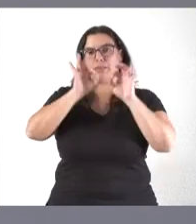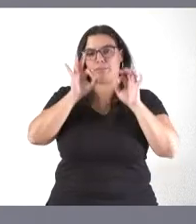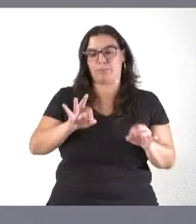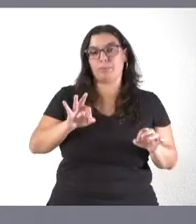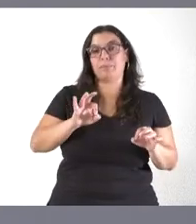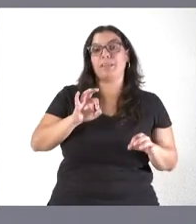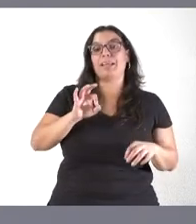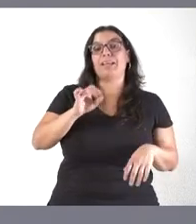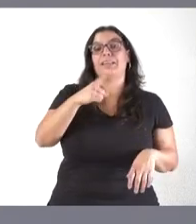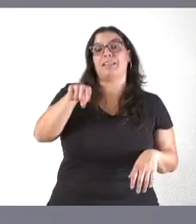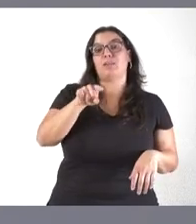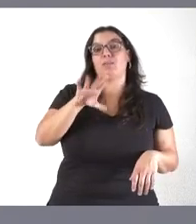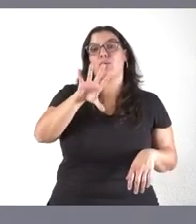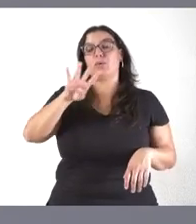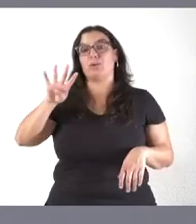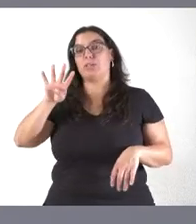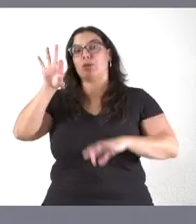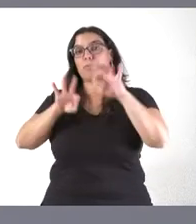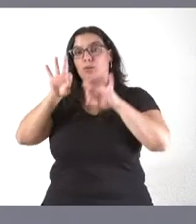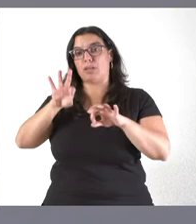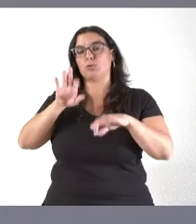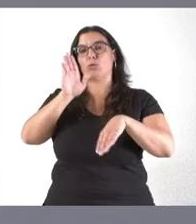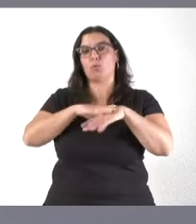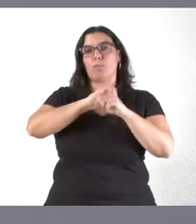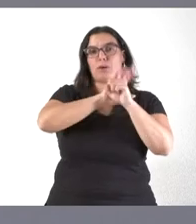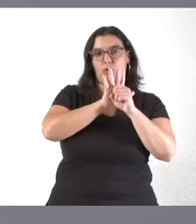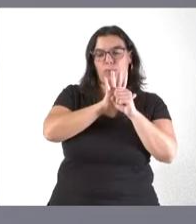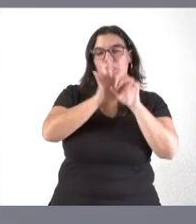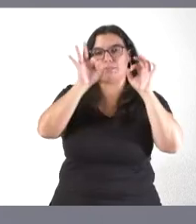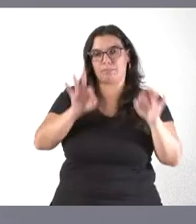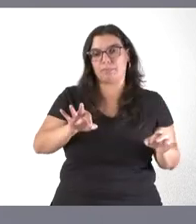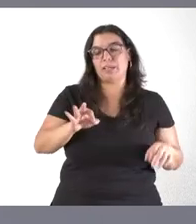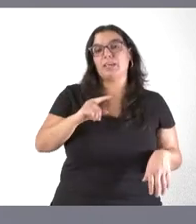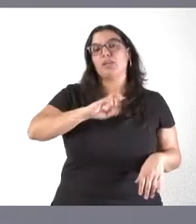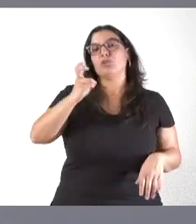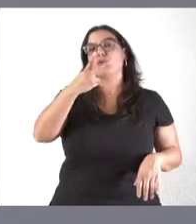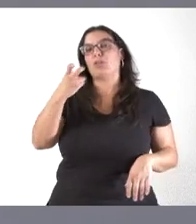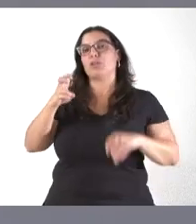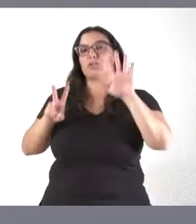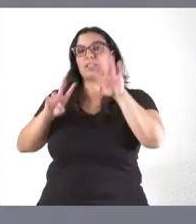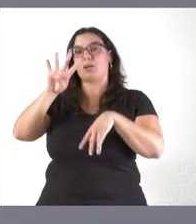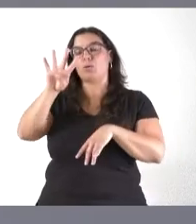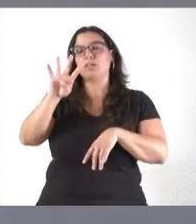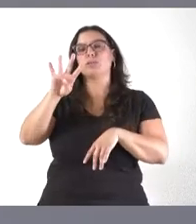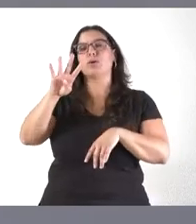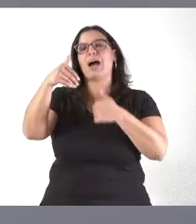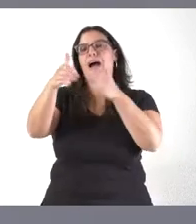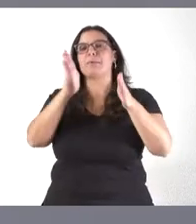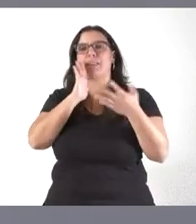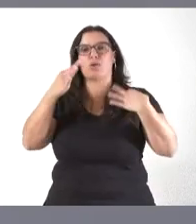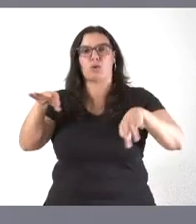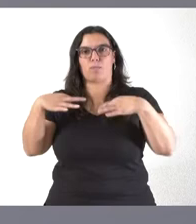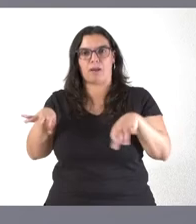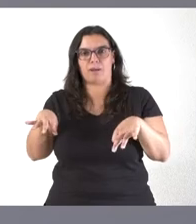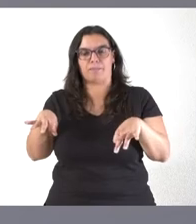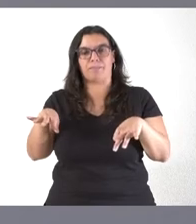el 54% es por covid Y tenemos 234 pacientes en hospitalización convencional de